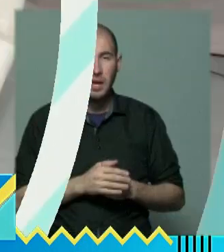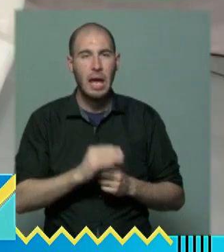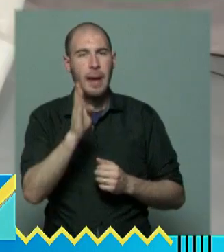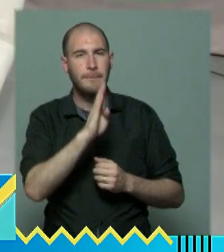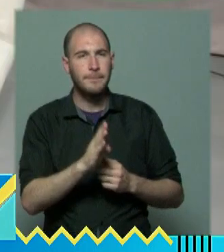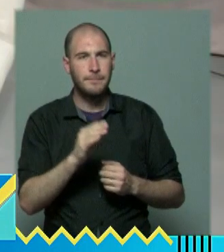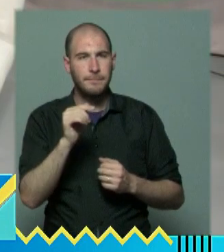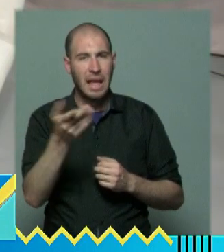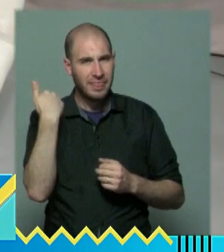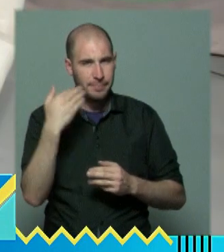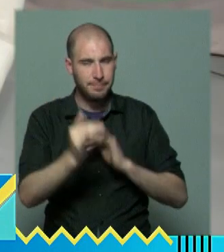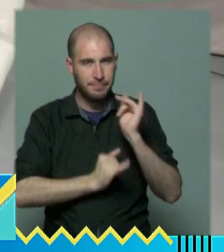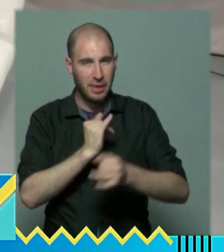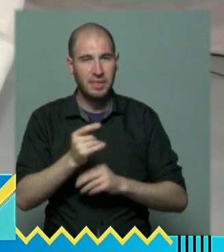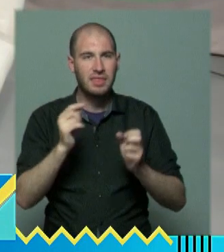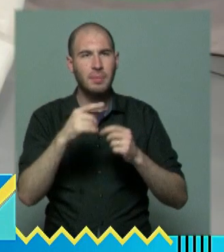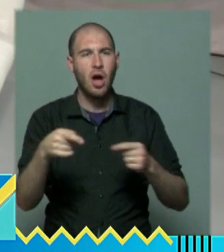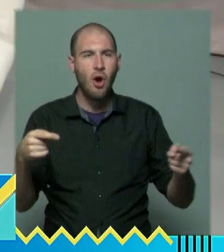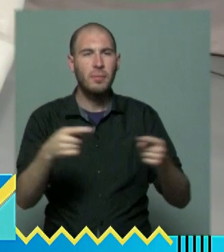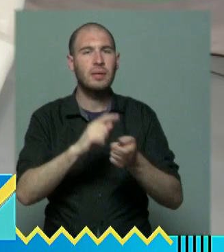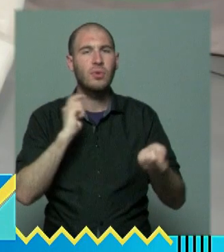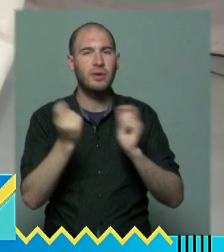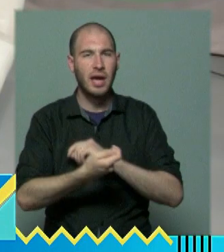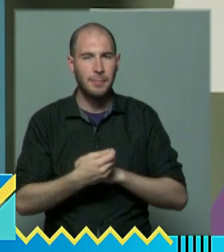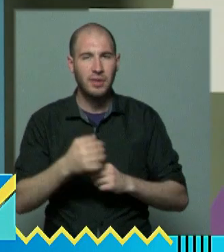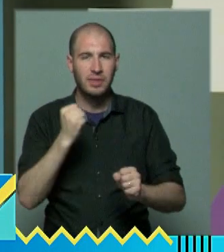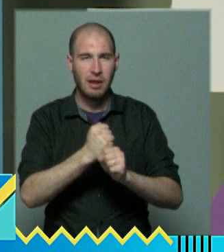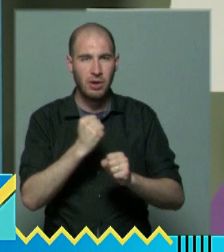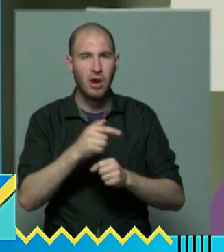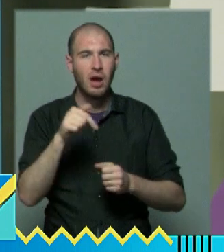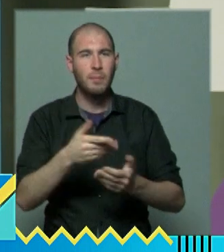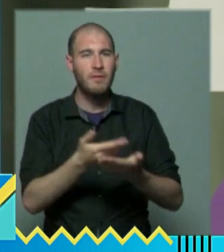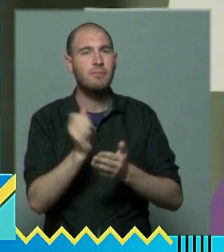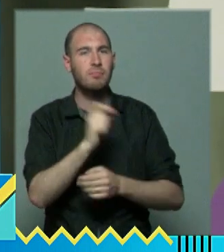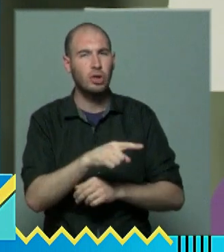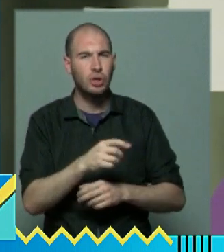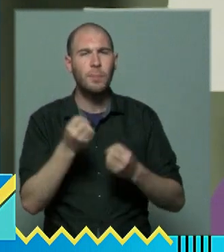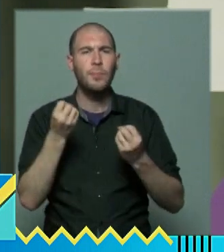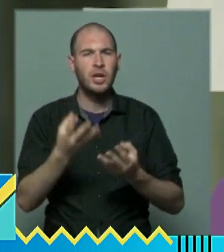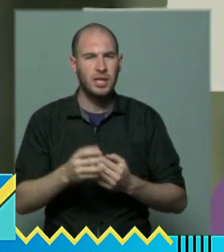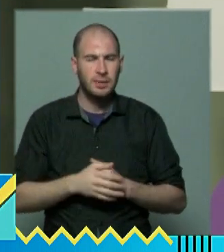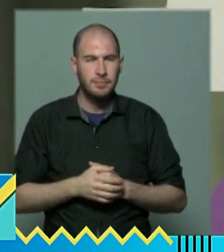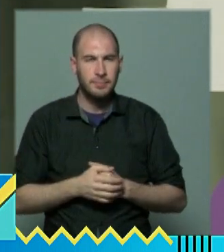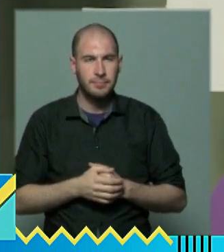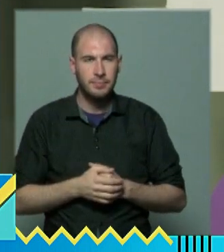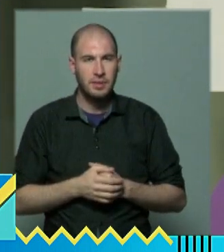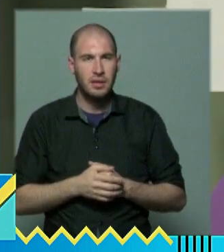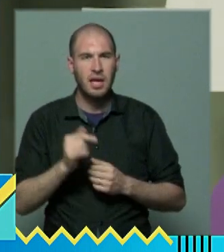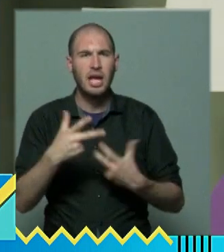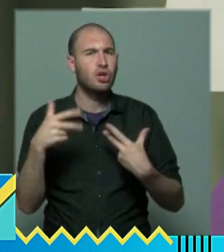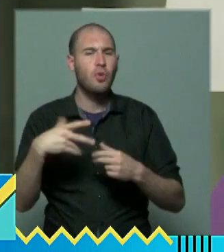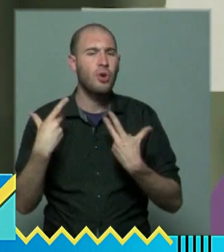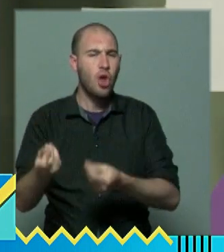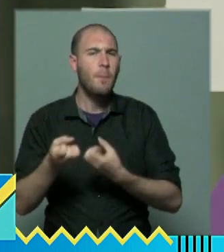hiciera un análisis en cuanto a la finalidad de esta reforma laboral y ahora quiero que lo hagas vos. ¿Por qué considerás que hay tanto rechazo